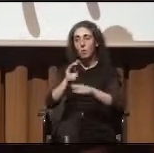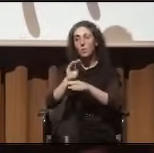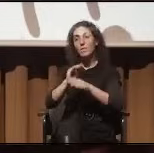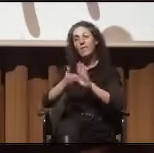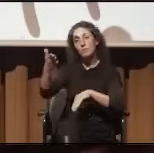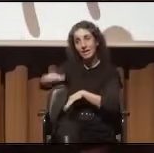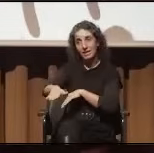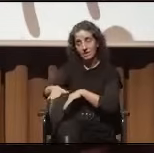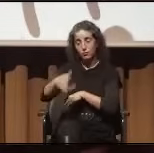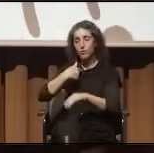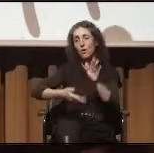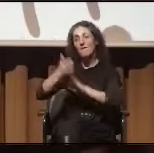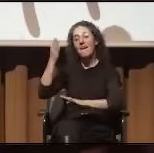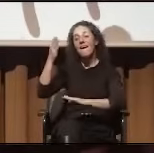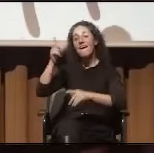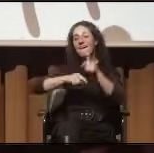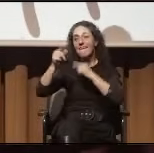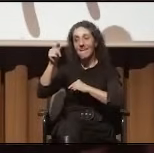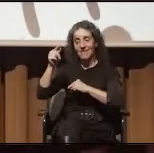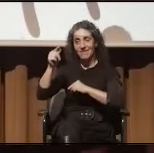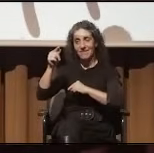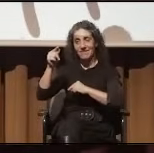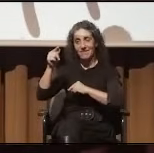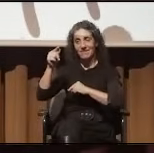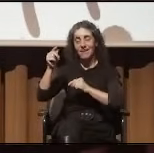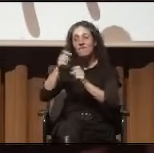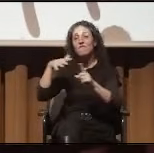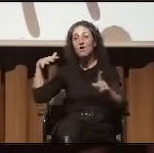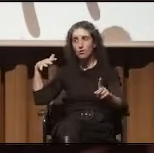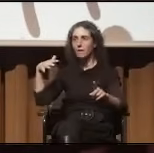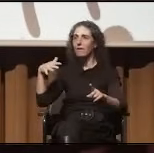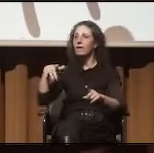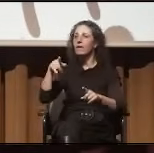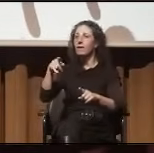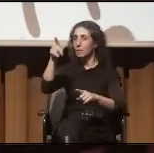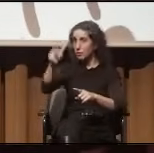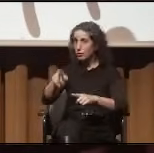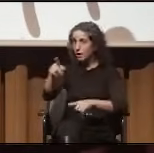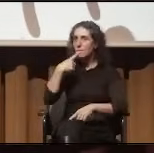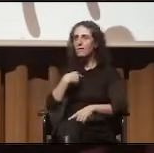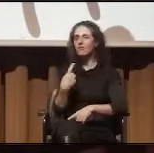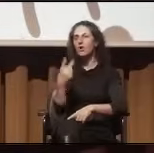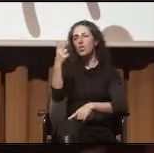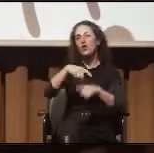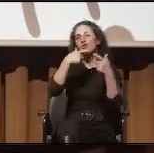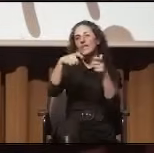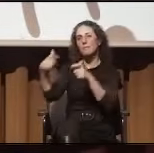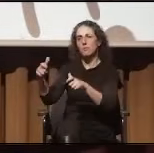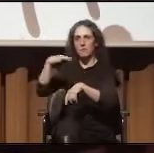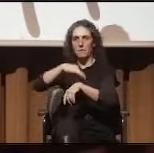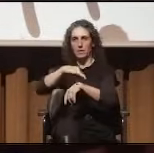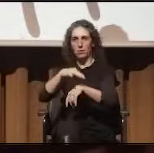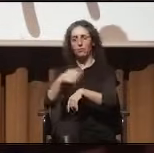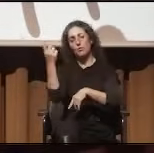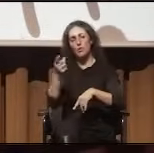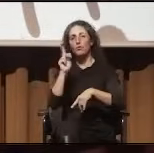paciente dijo, he descubierto que hay dos tipos de médicos. Los médicos de las enfermedades, que miran el ordenador, los análisis,